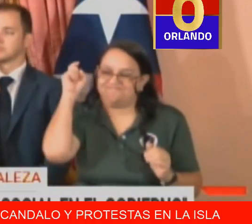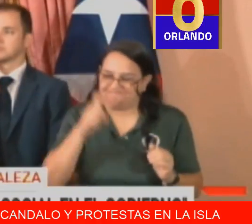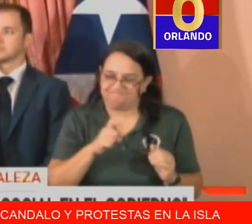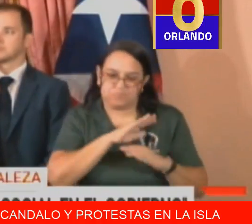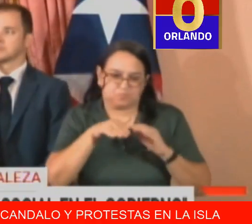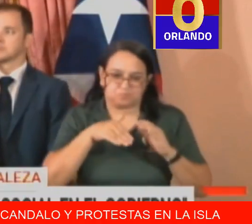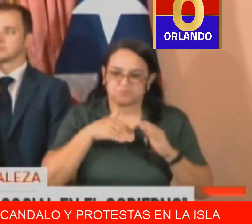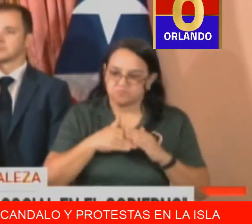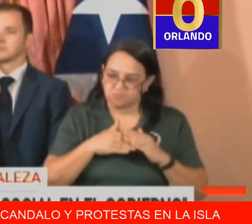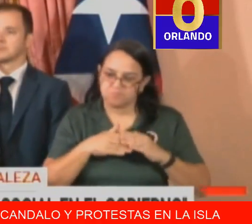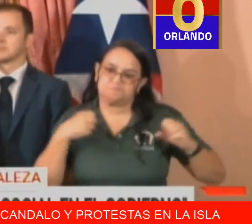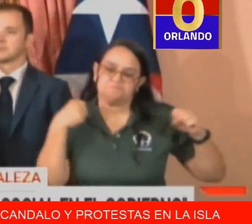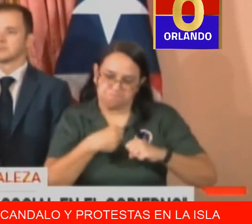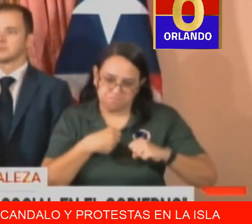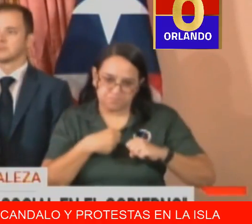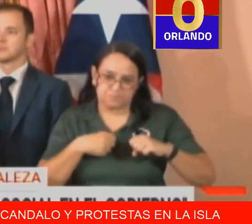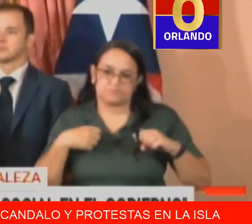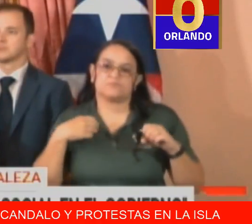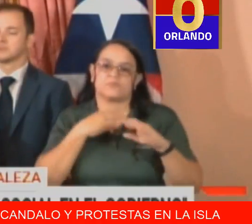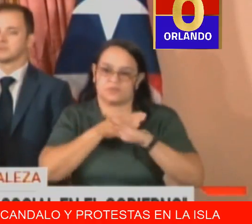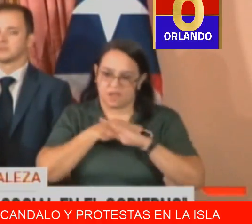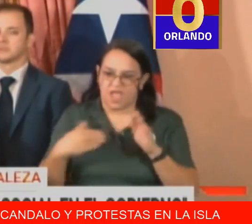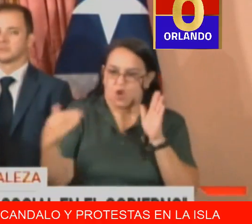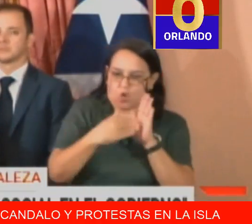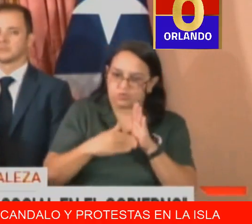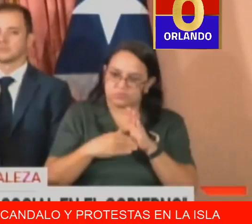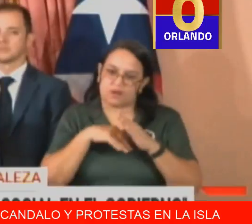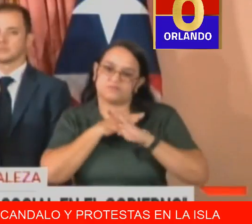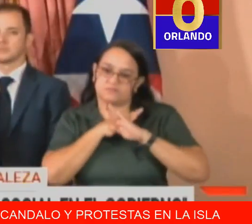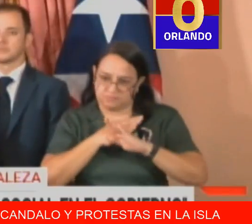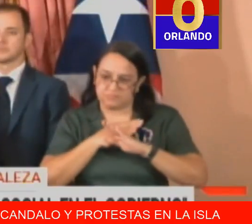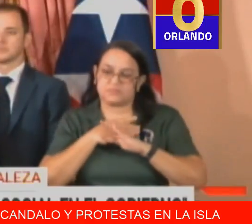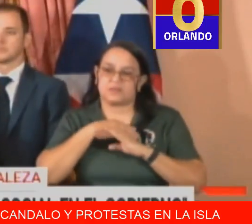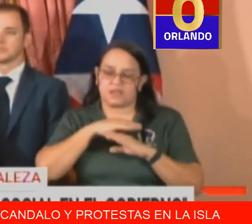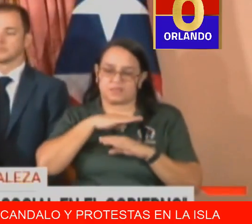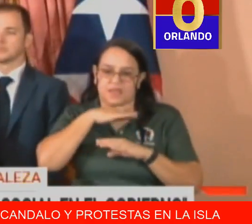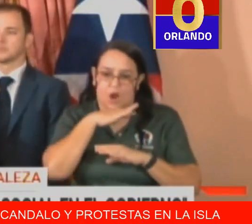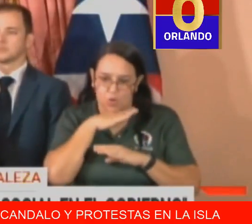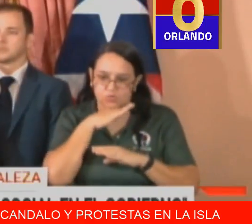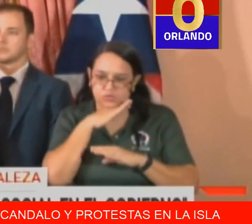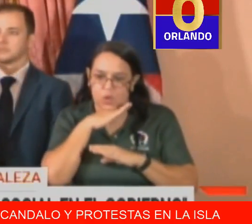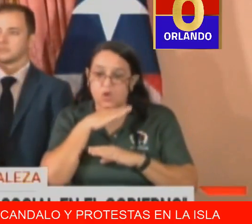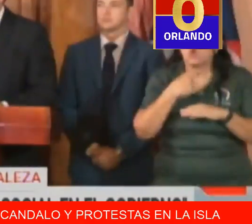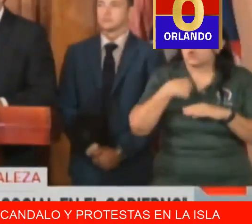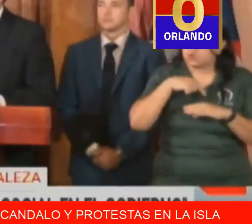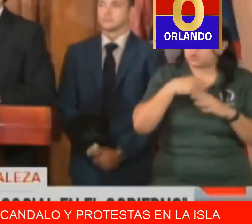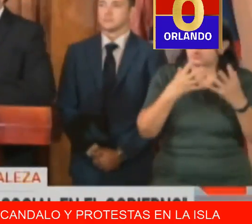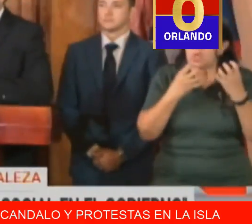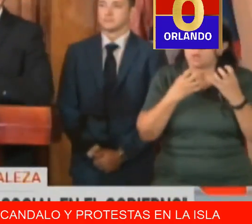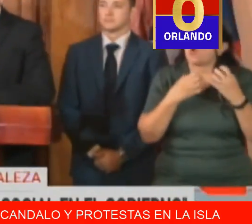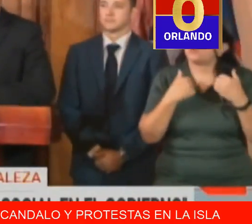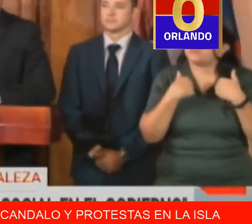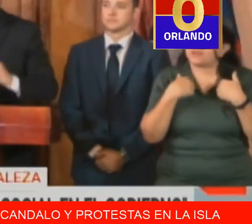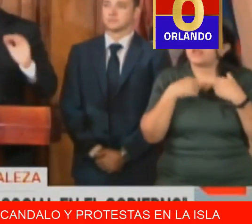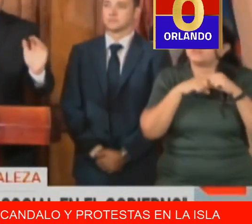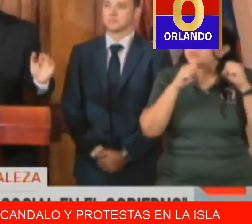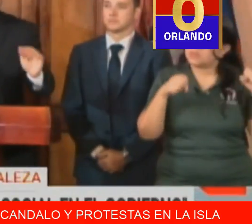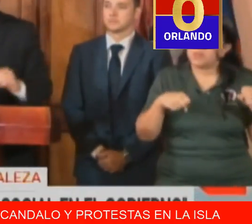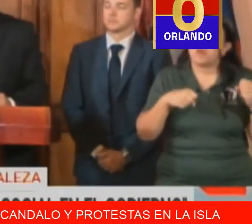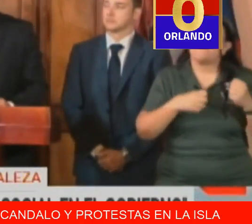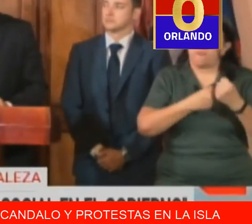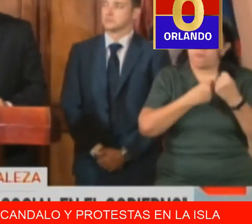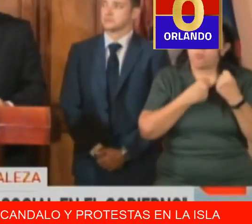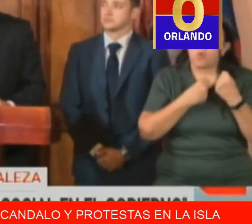corrupción simplemente porque no se identifique. Nosotros vamos a buscar los mecanismos para tener el sistema más robusto posible, la colaboración